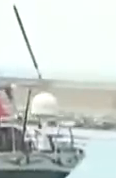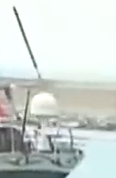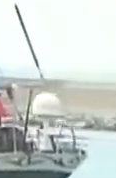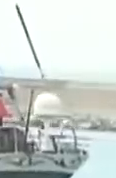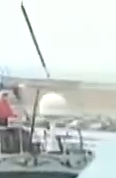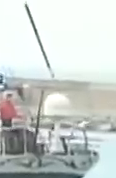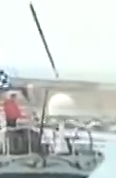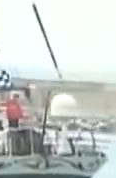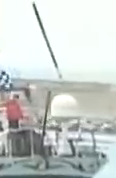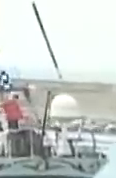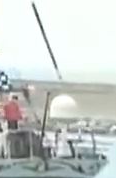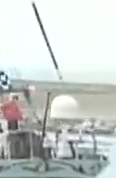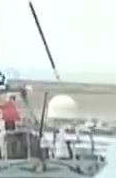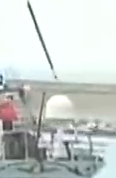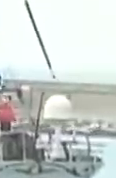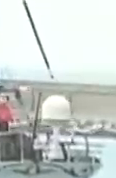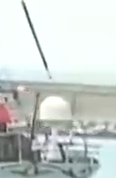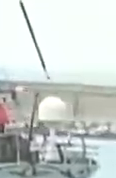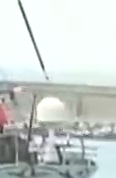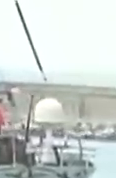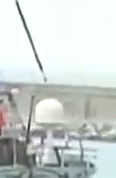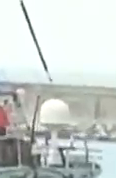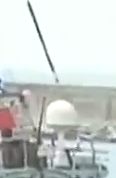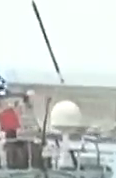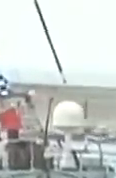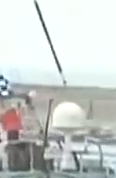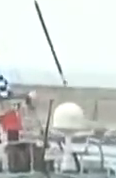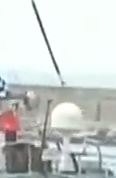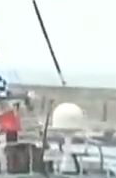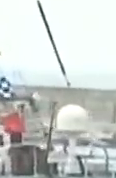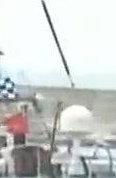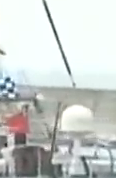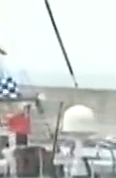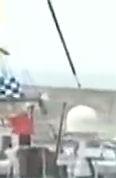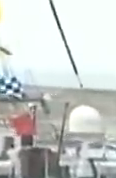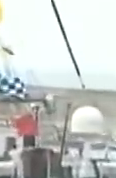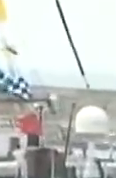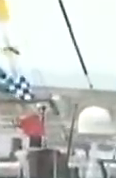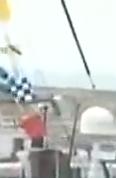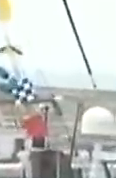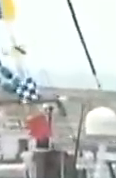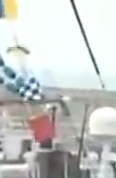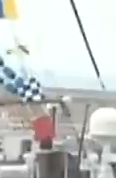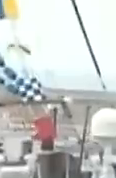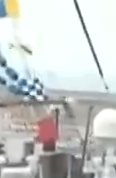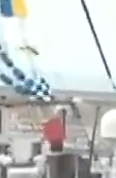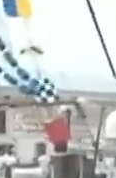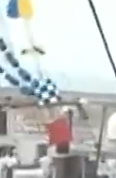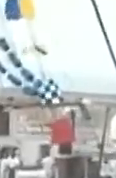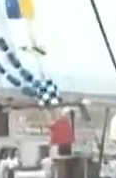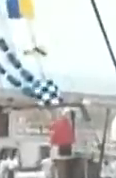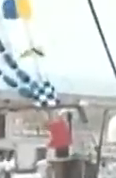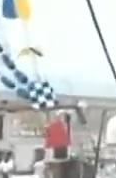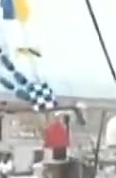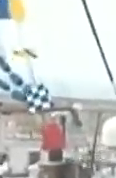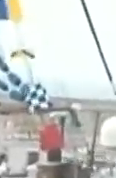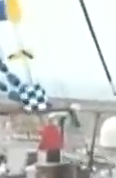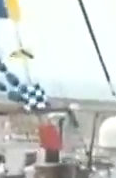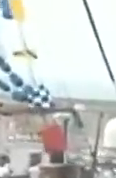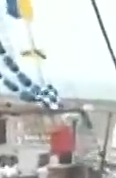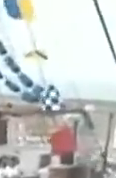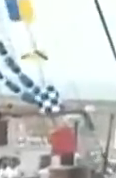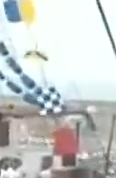Armada Bolivariana de Venezuela, quienes van a poner a prueba sus conocimientos durante 64